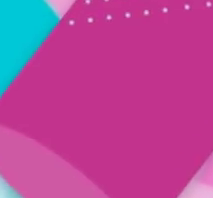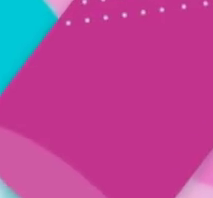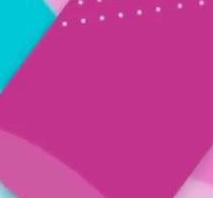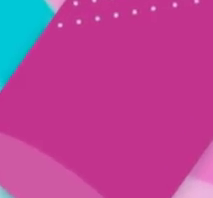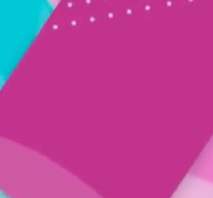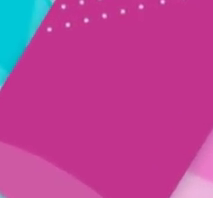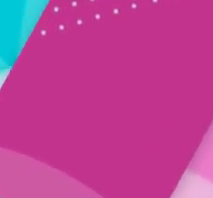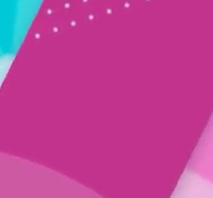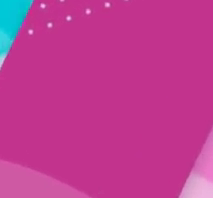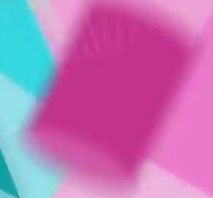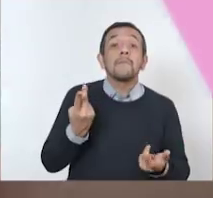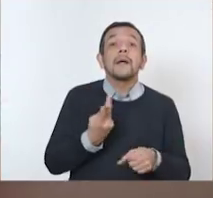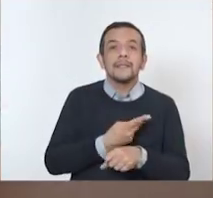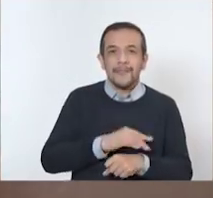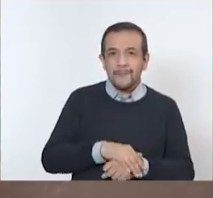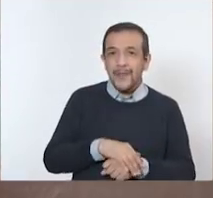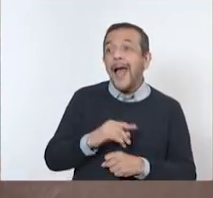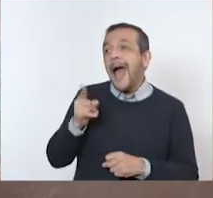ponen